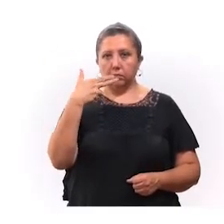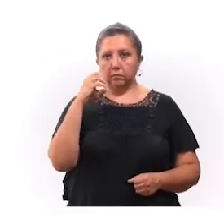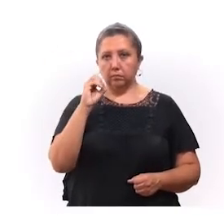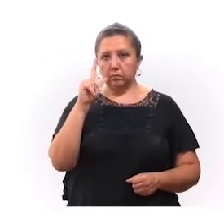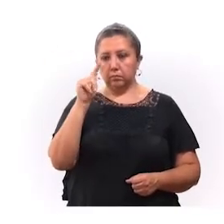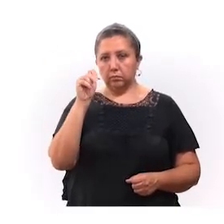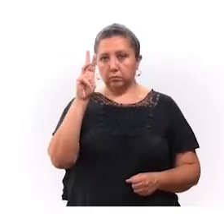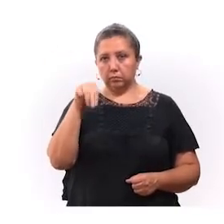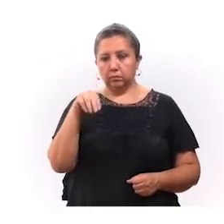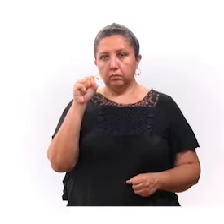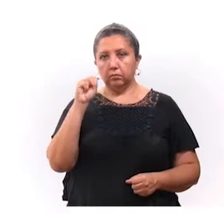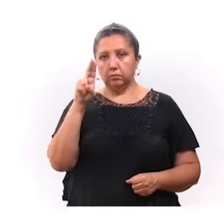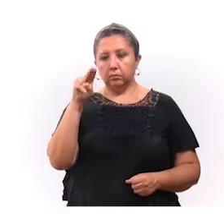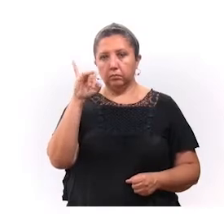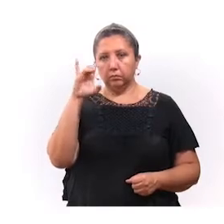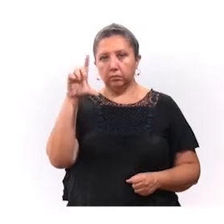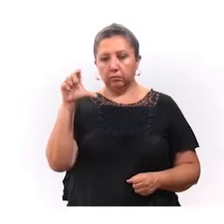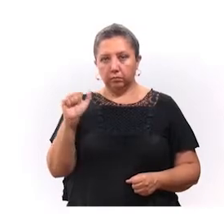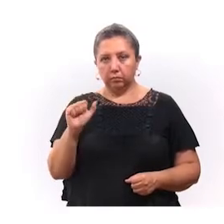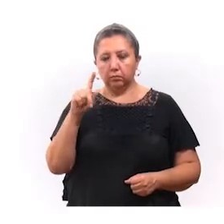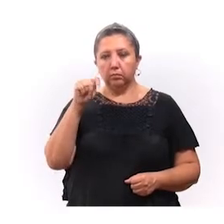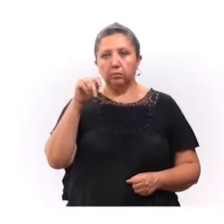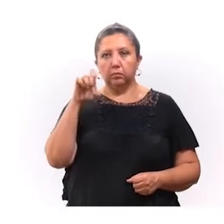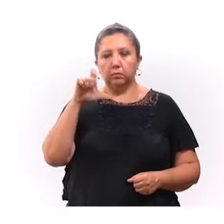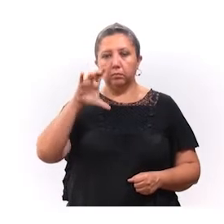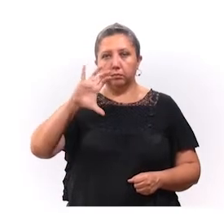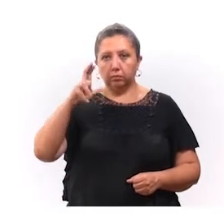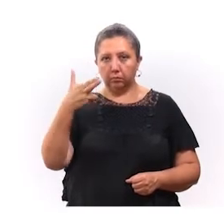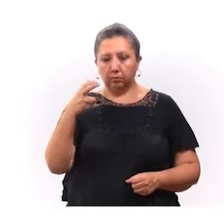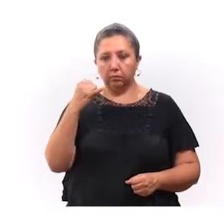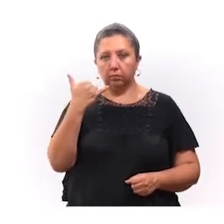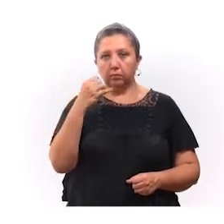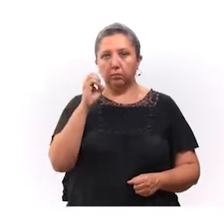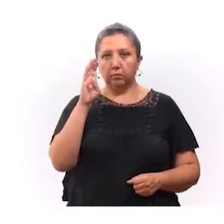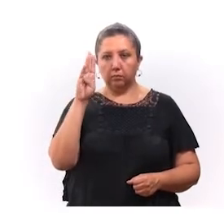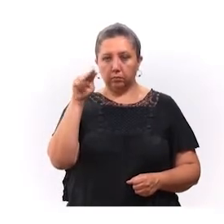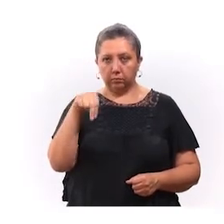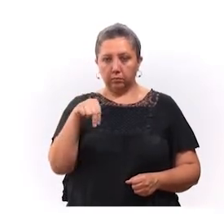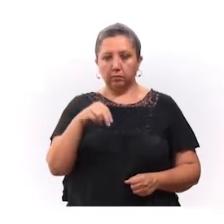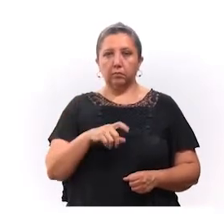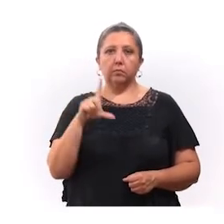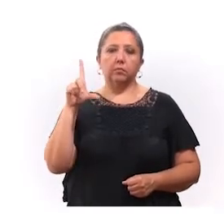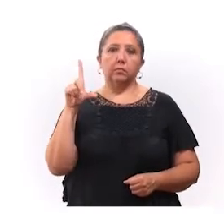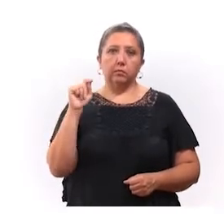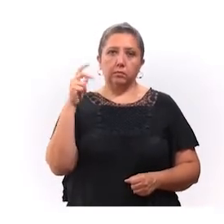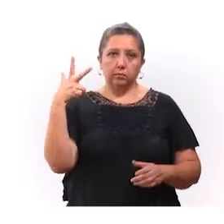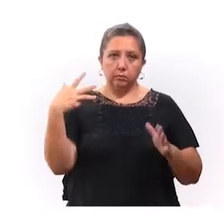Joctum, Susilá, Tequit, Telchac Pueblo y Yobaí. De los